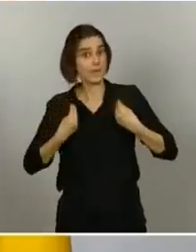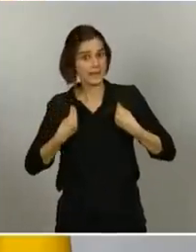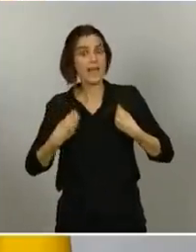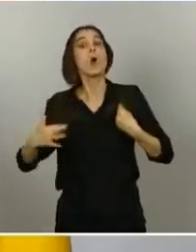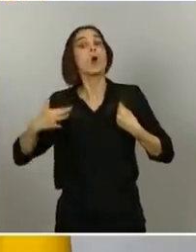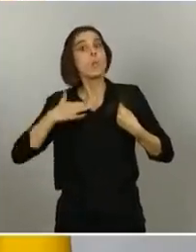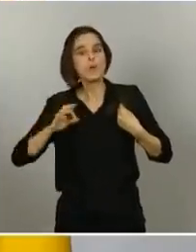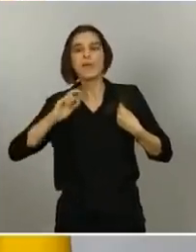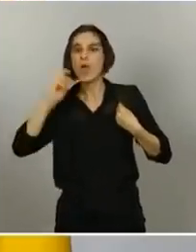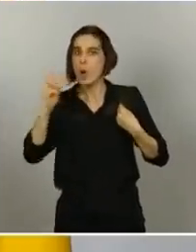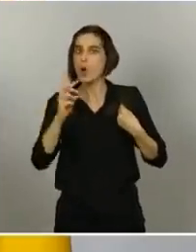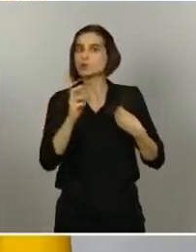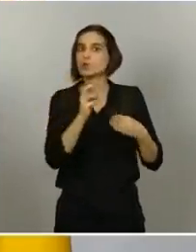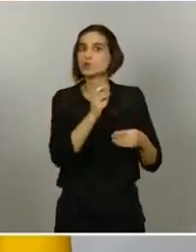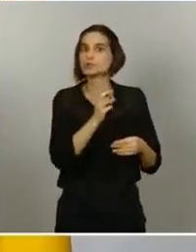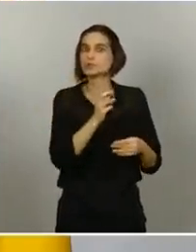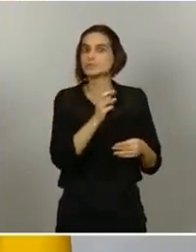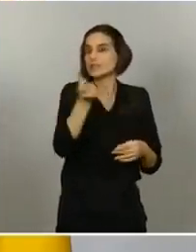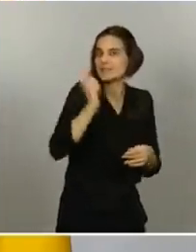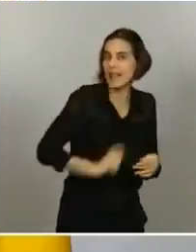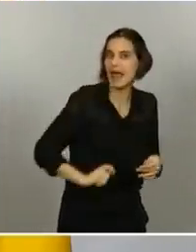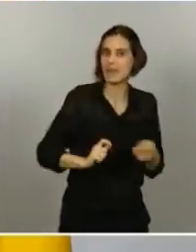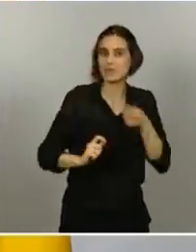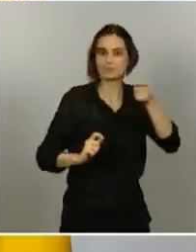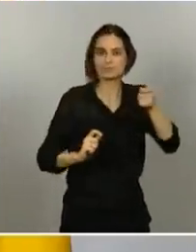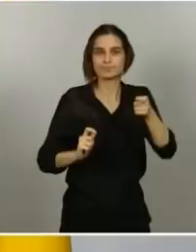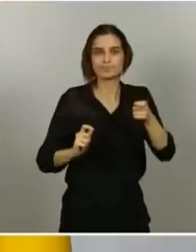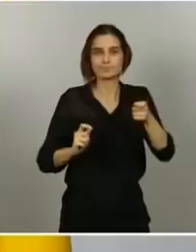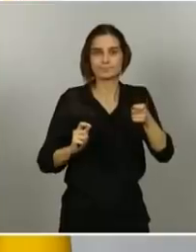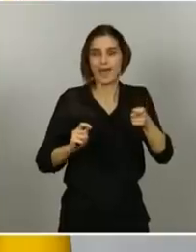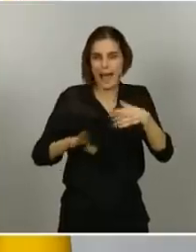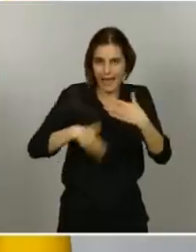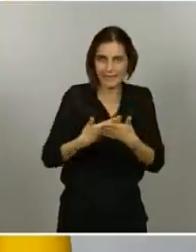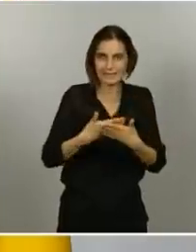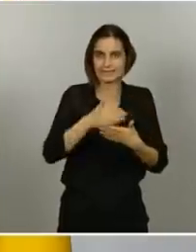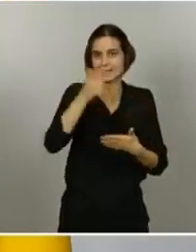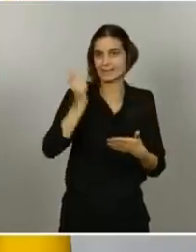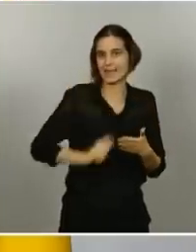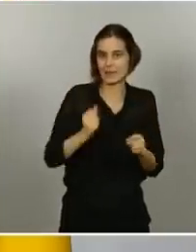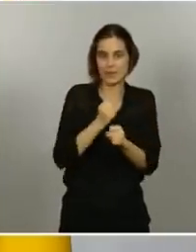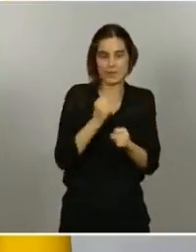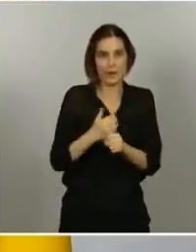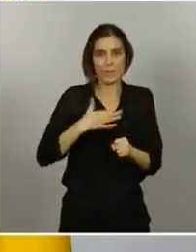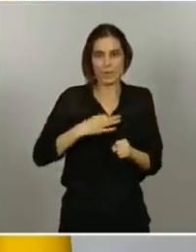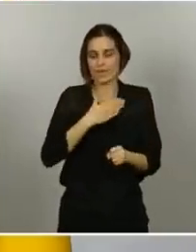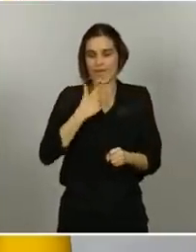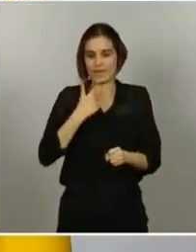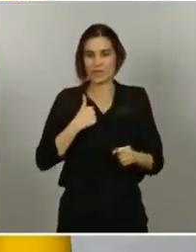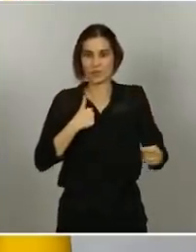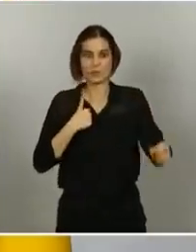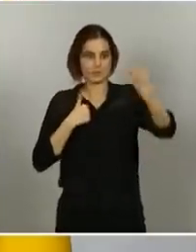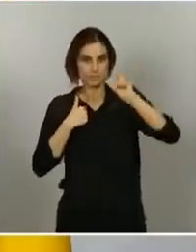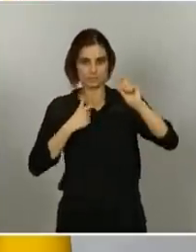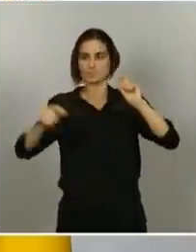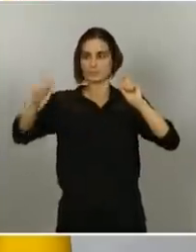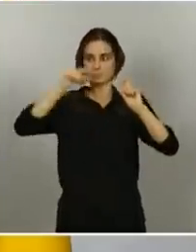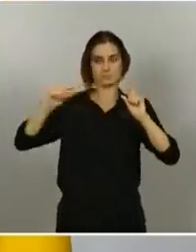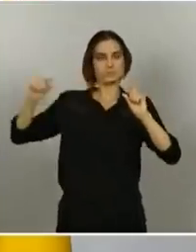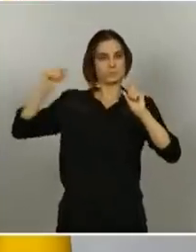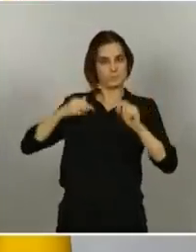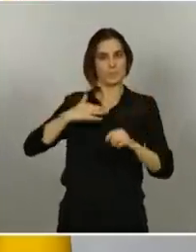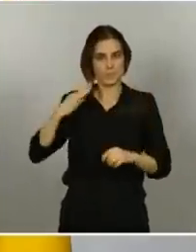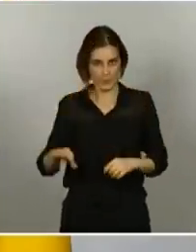ingresos laborales. Isto permite ampliar a cobertura da prestación que non se dirige só a persoas sen ningún ingreso ou a persoas